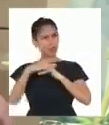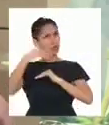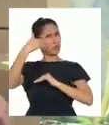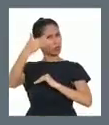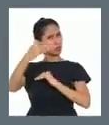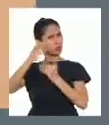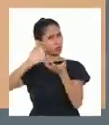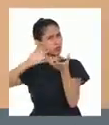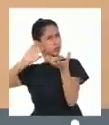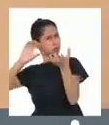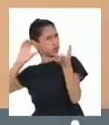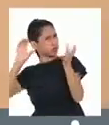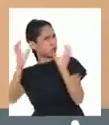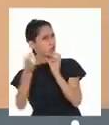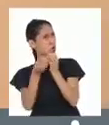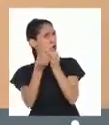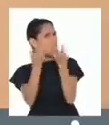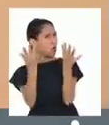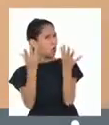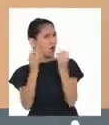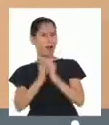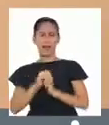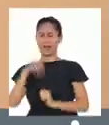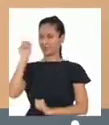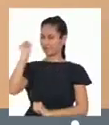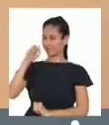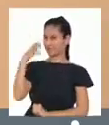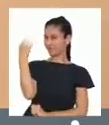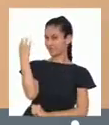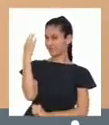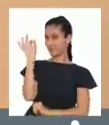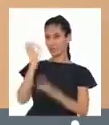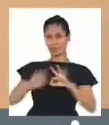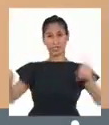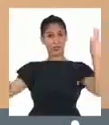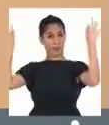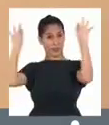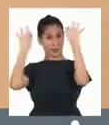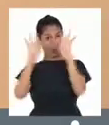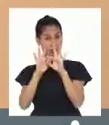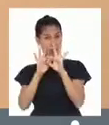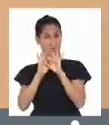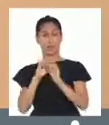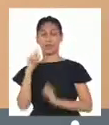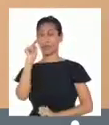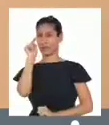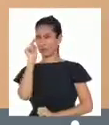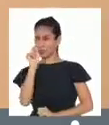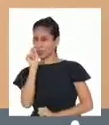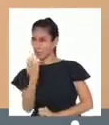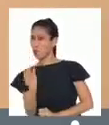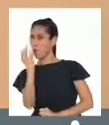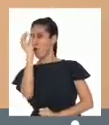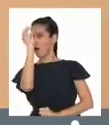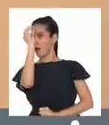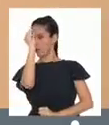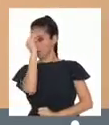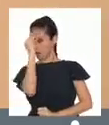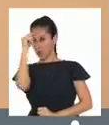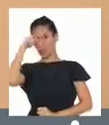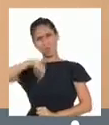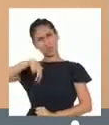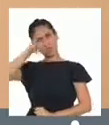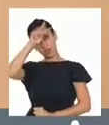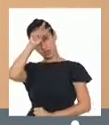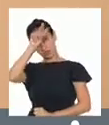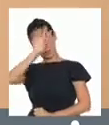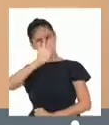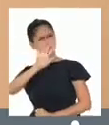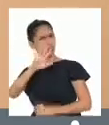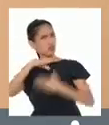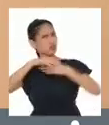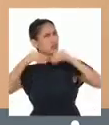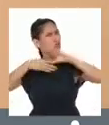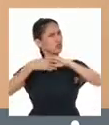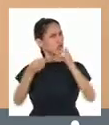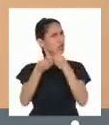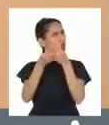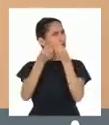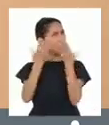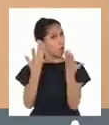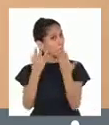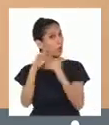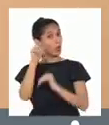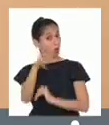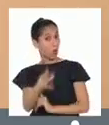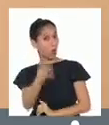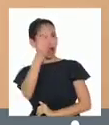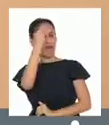tiempo? Siempre es importante conocer la historia de nuestra democracia para así entenderla y valorarla más.